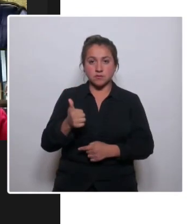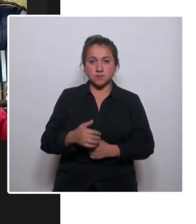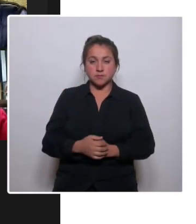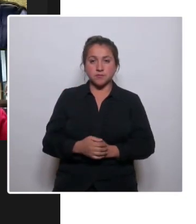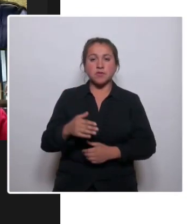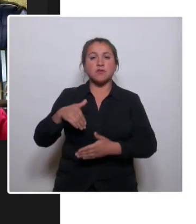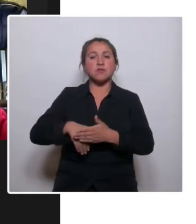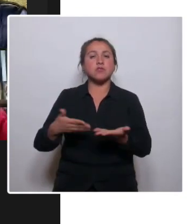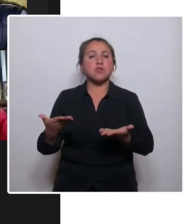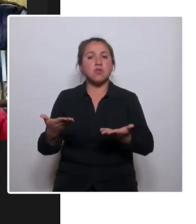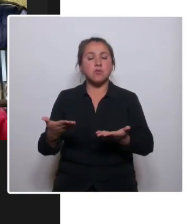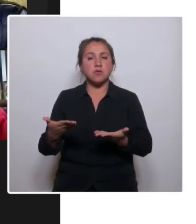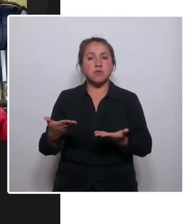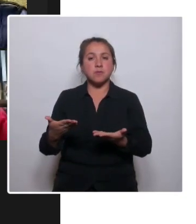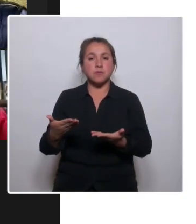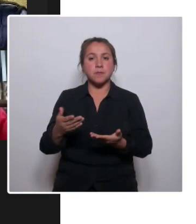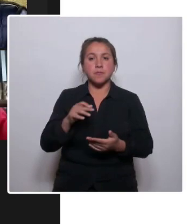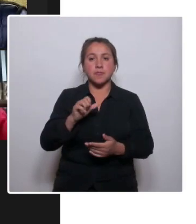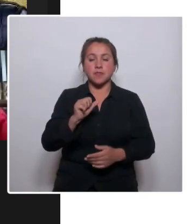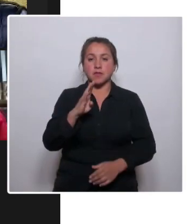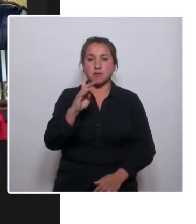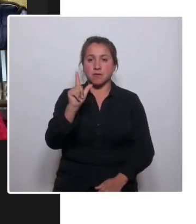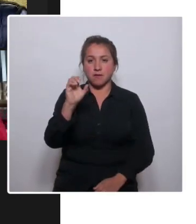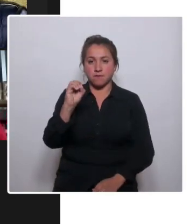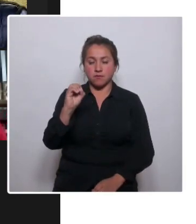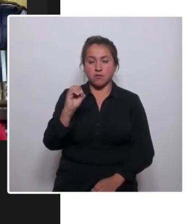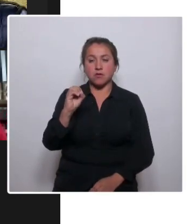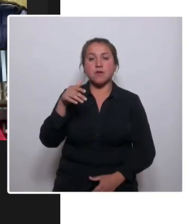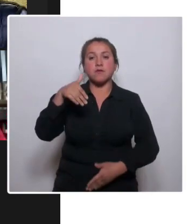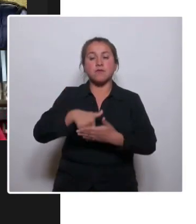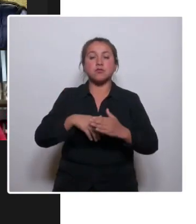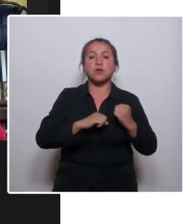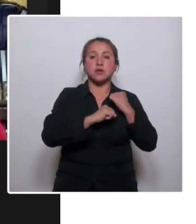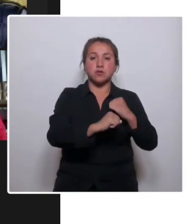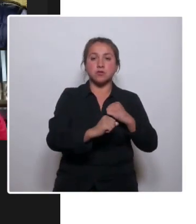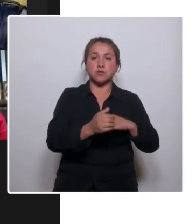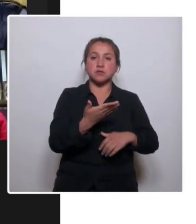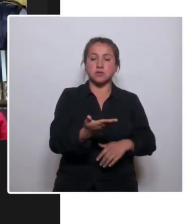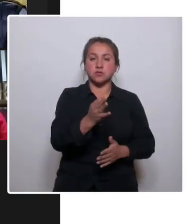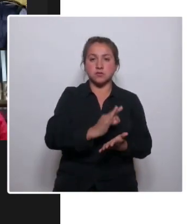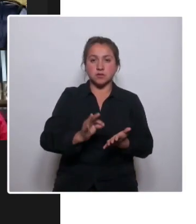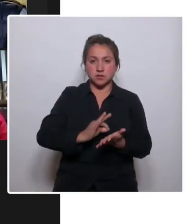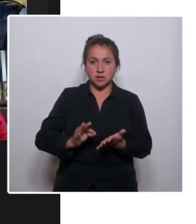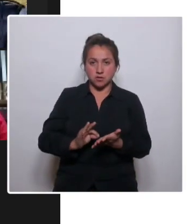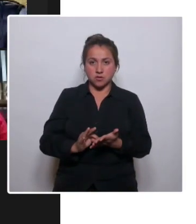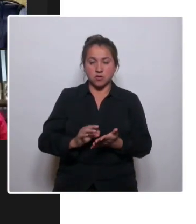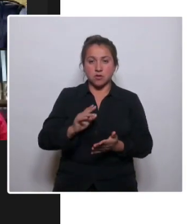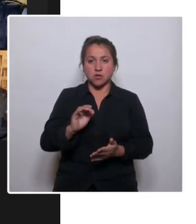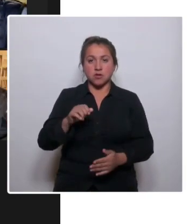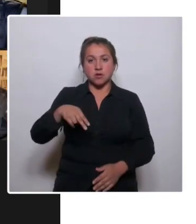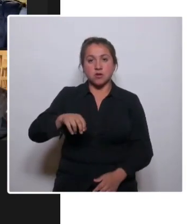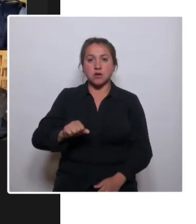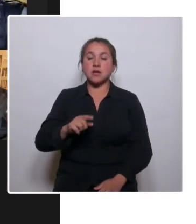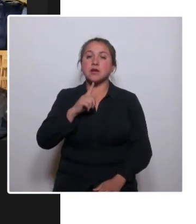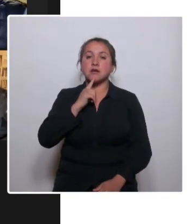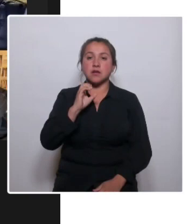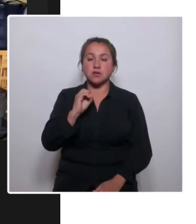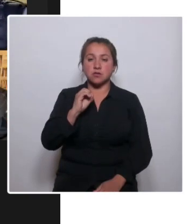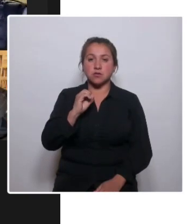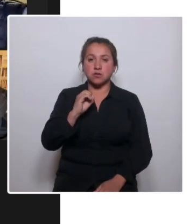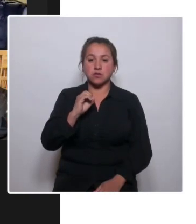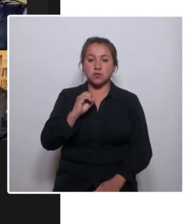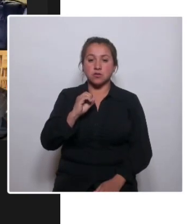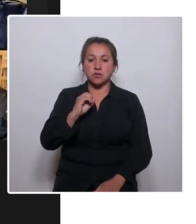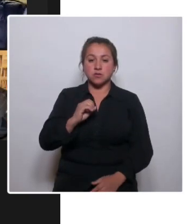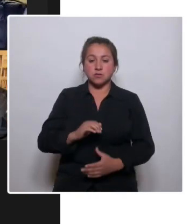¿Cómo vota convencional Pablo Tolosa? En contra, señor secretario. Convencional Renato Garín. A favor,